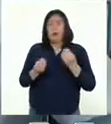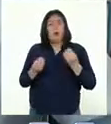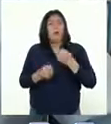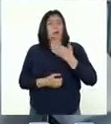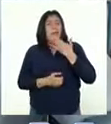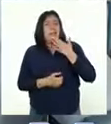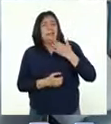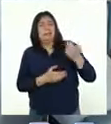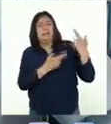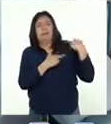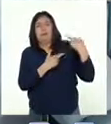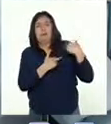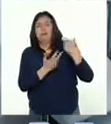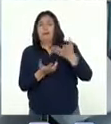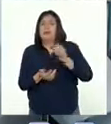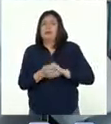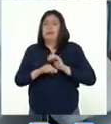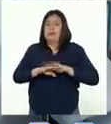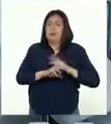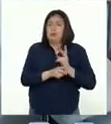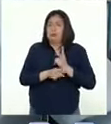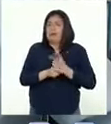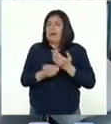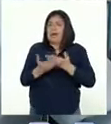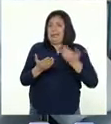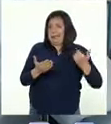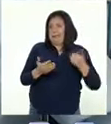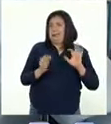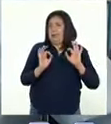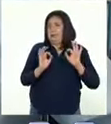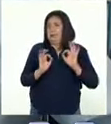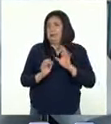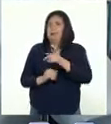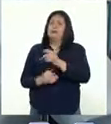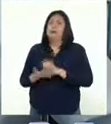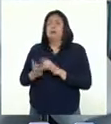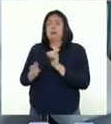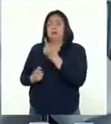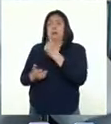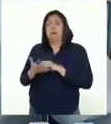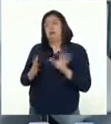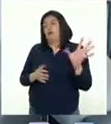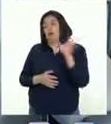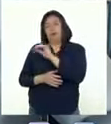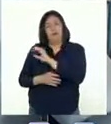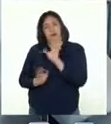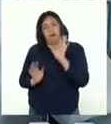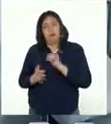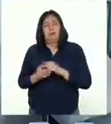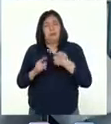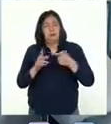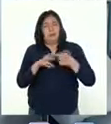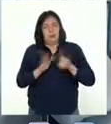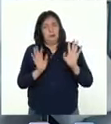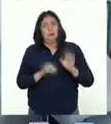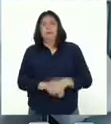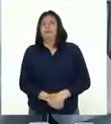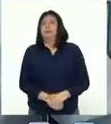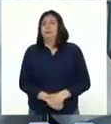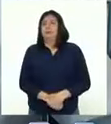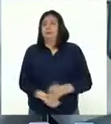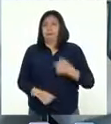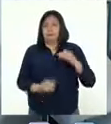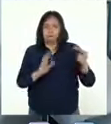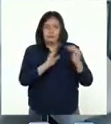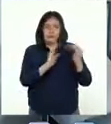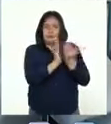las autoridades encargadas de la prevención de un desastre. Lo primero que te puedo decir es que son todas. Pero empecemos por el comienzo. En